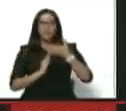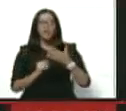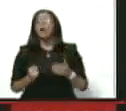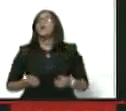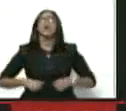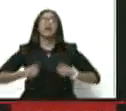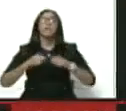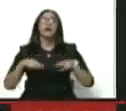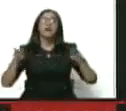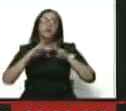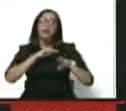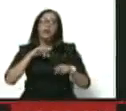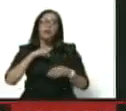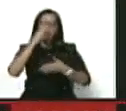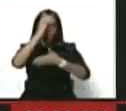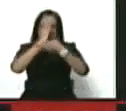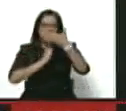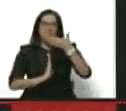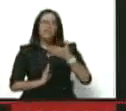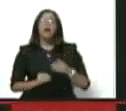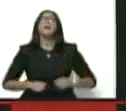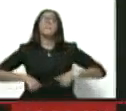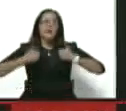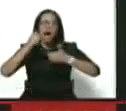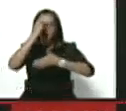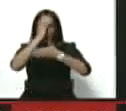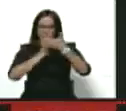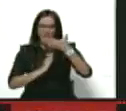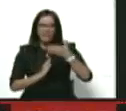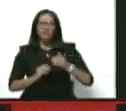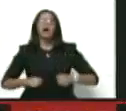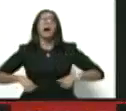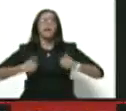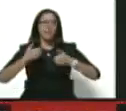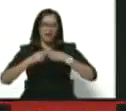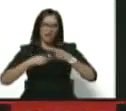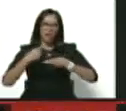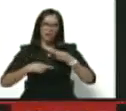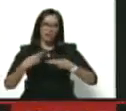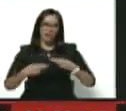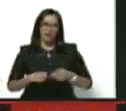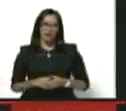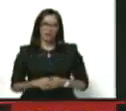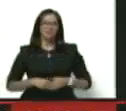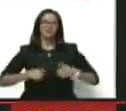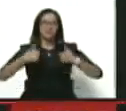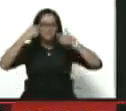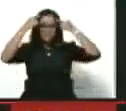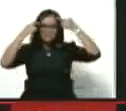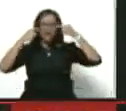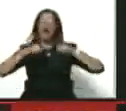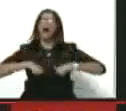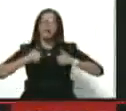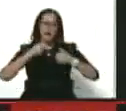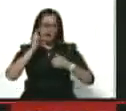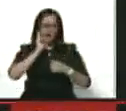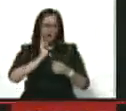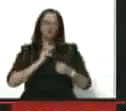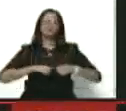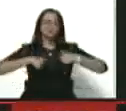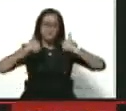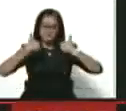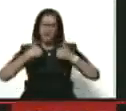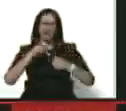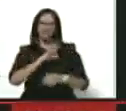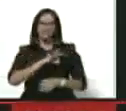vale nosotros es la humildad. Mientras más humilde, más revolucionario, más chavista, más bolivariano, más